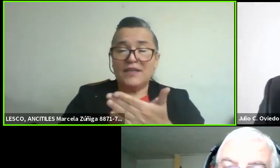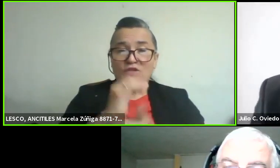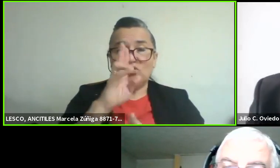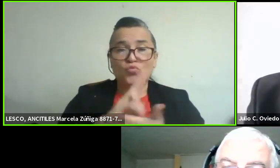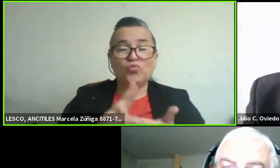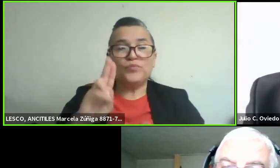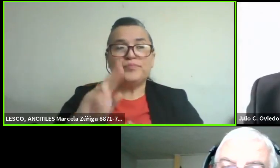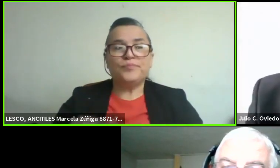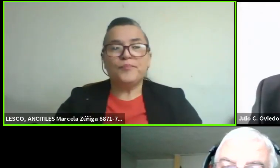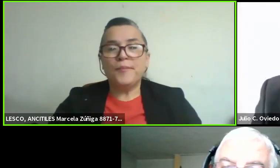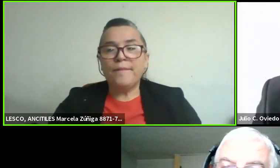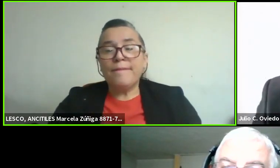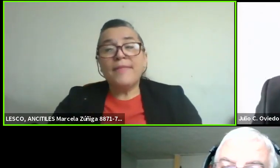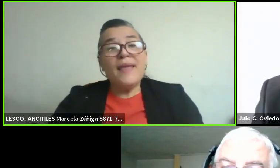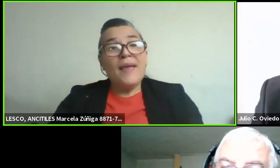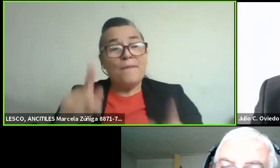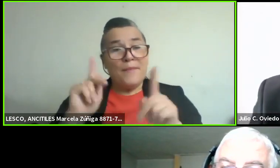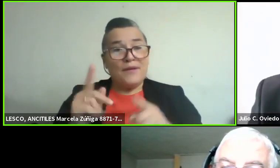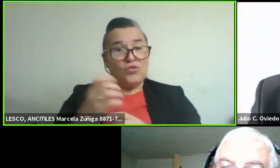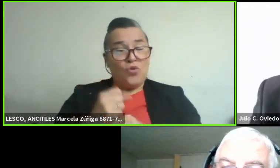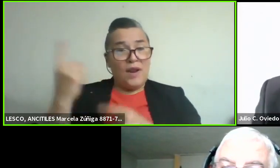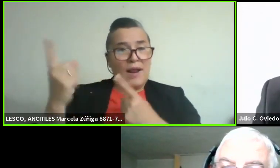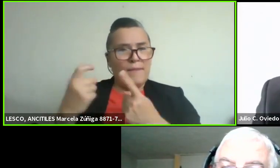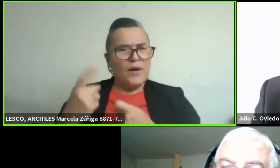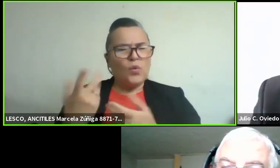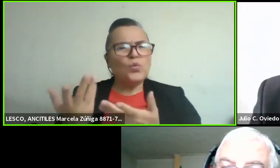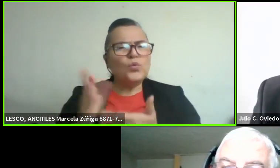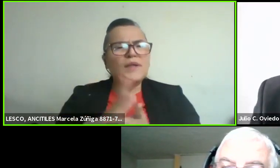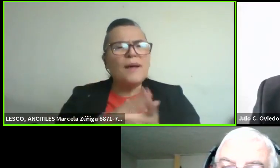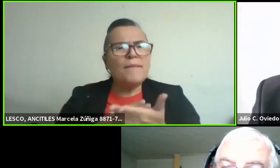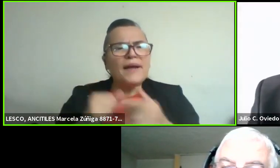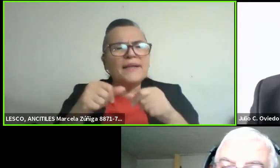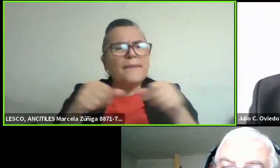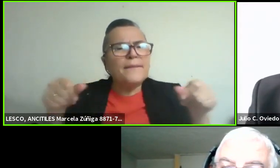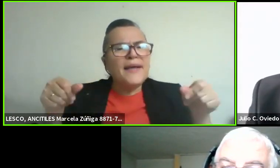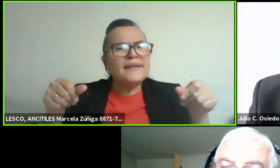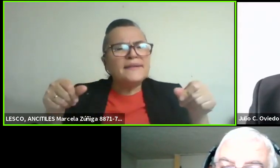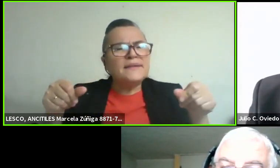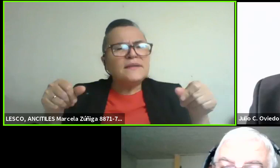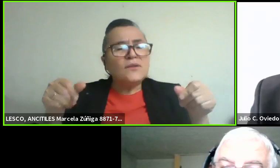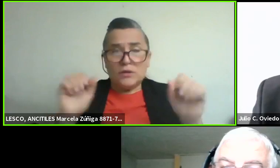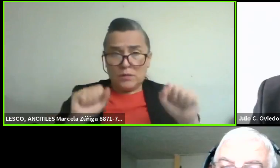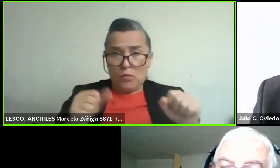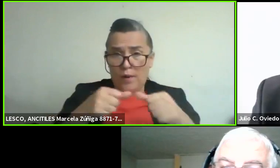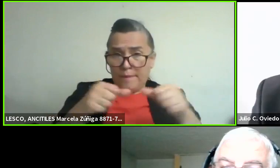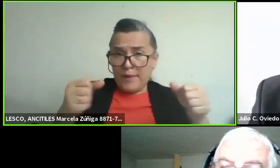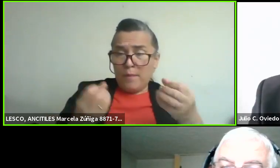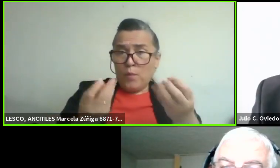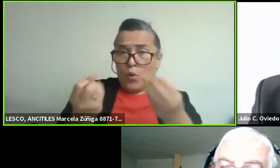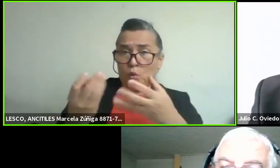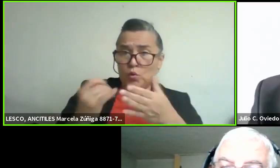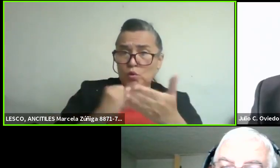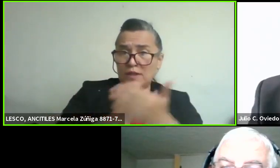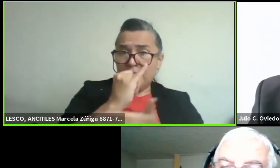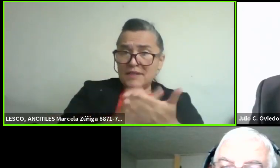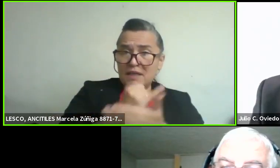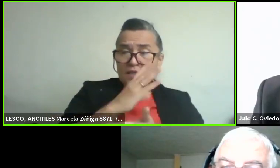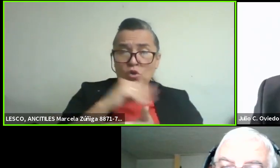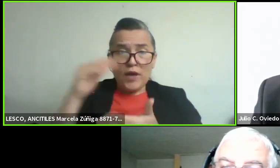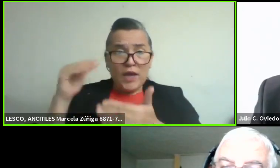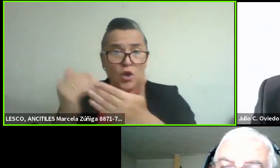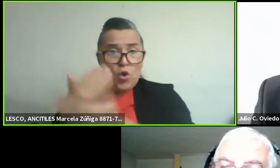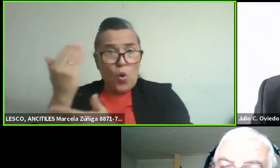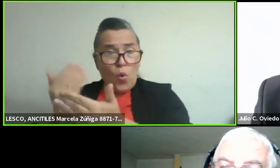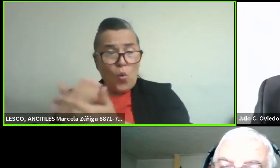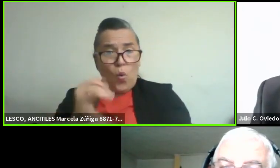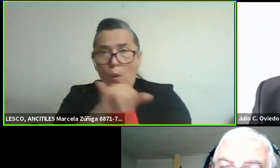otra la persona que nos hizo la pregunta estamos interesada la parte de la decisión dice se puede medir la producción de la investigación y la innovación de la